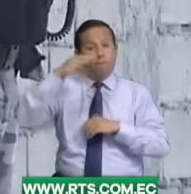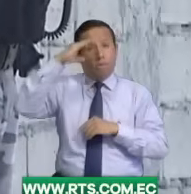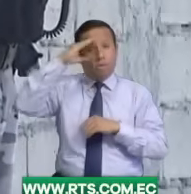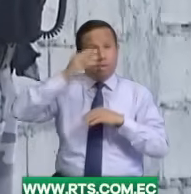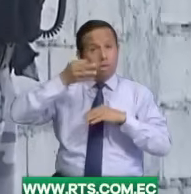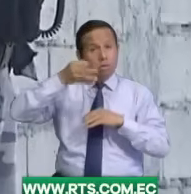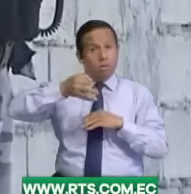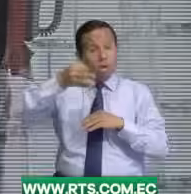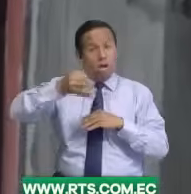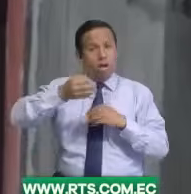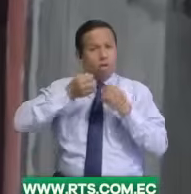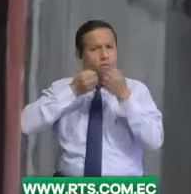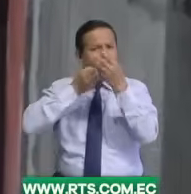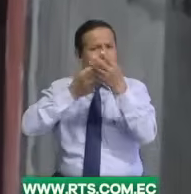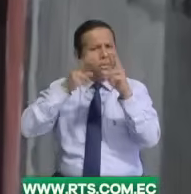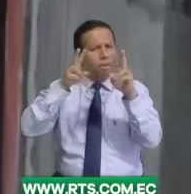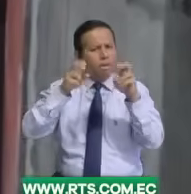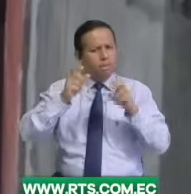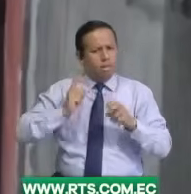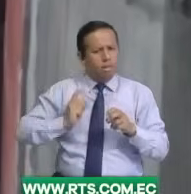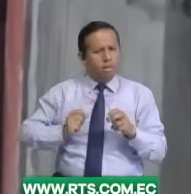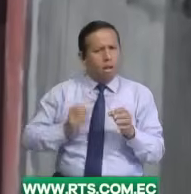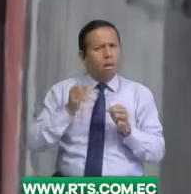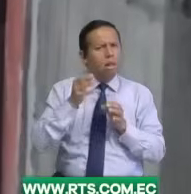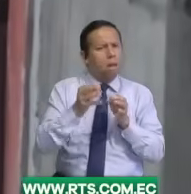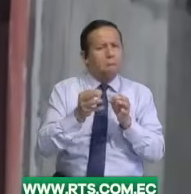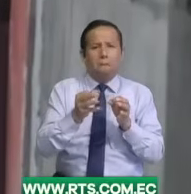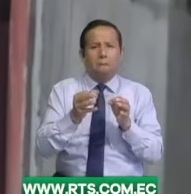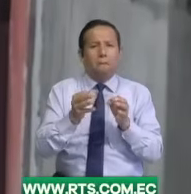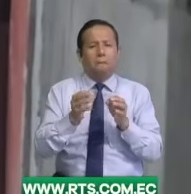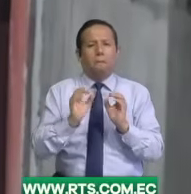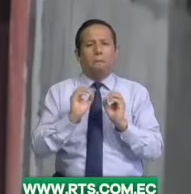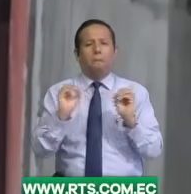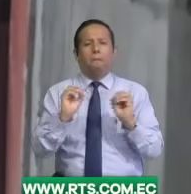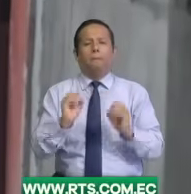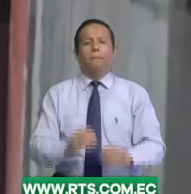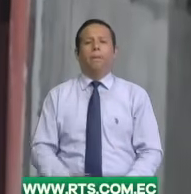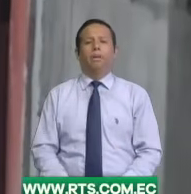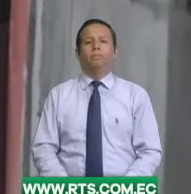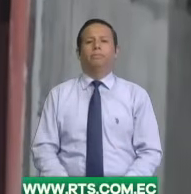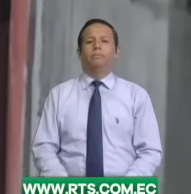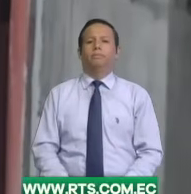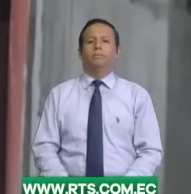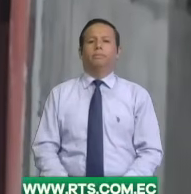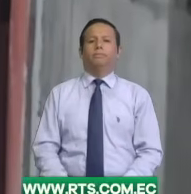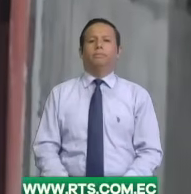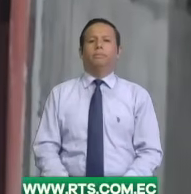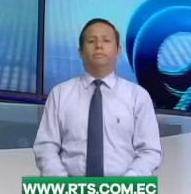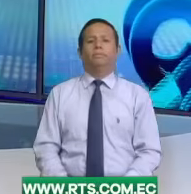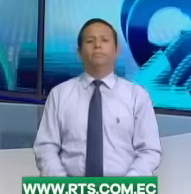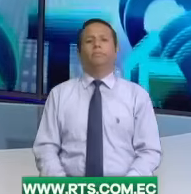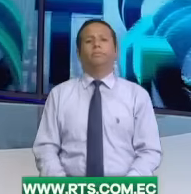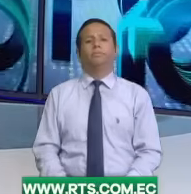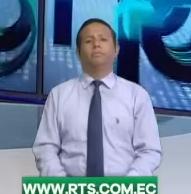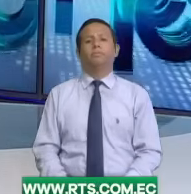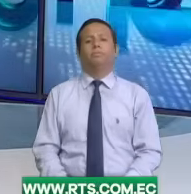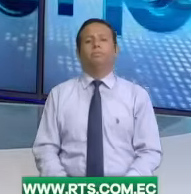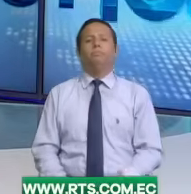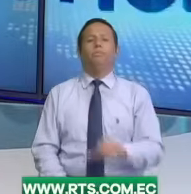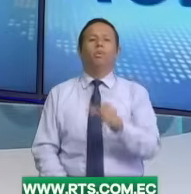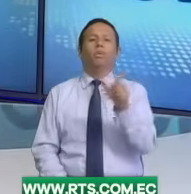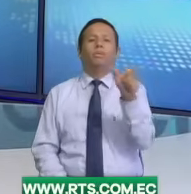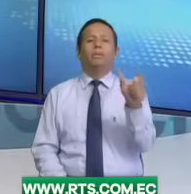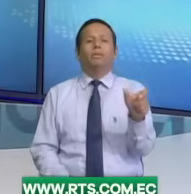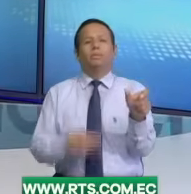declaraciones para esclarecer cuáles serían las causas principales de este ataque, informó Amy Moreno. Un